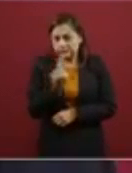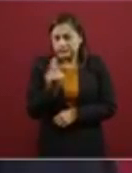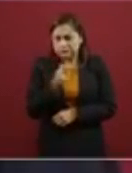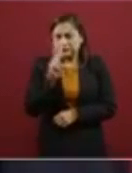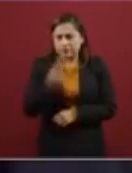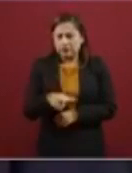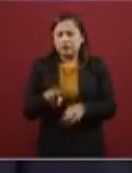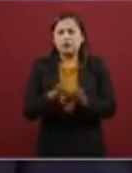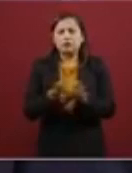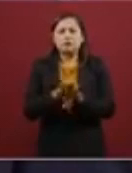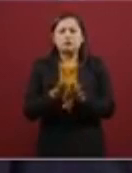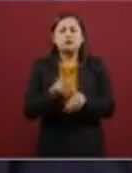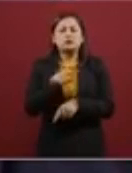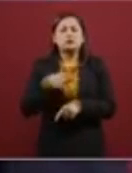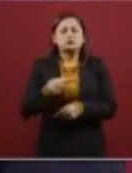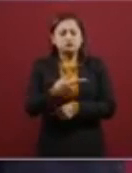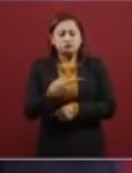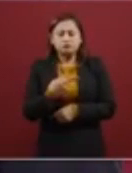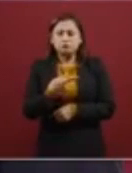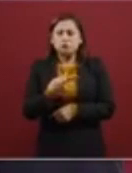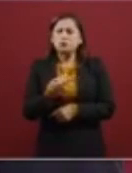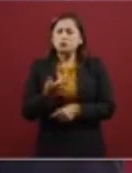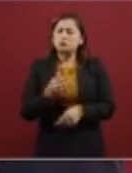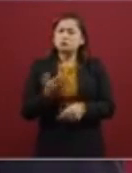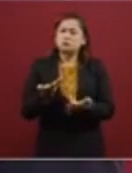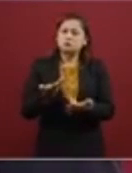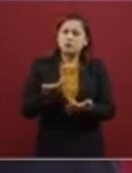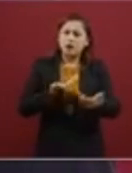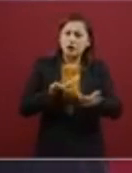una muy buena vecindad que debemos de procurar,